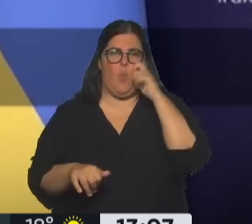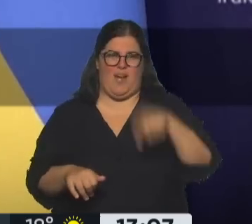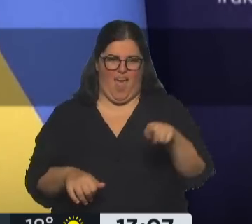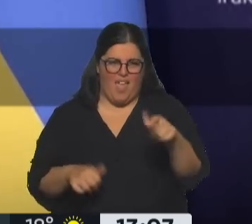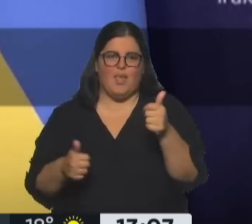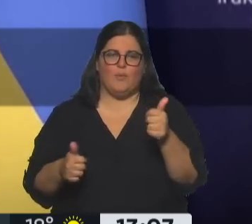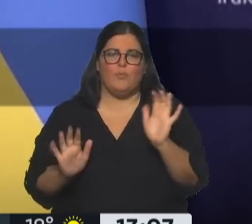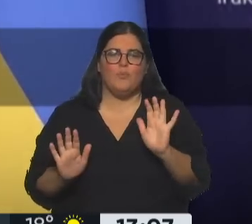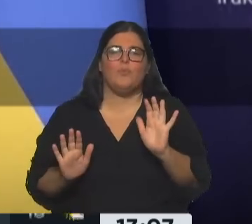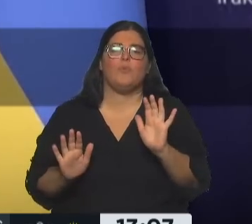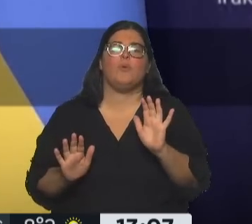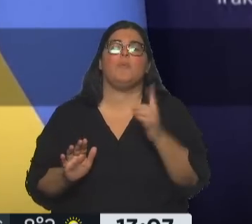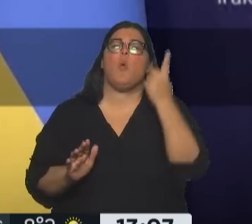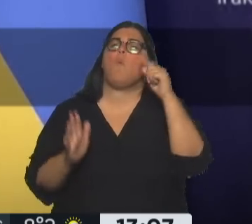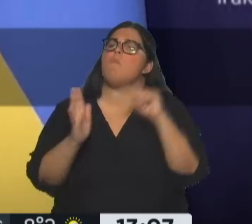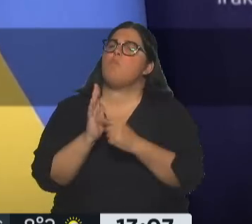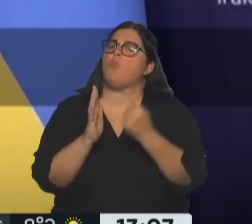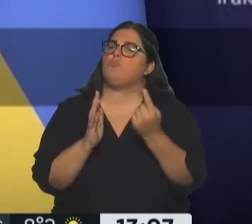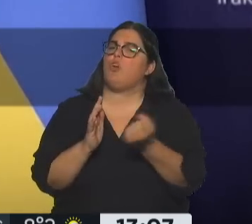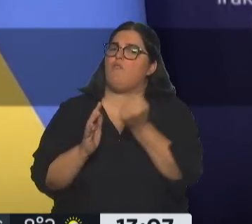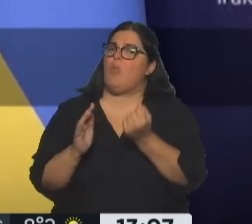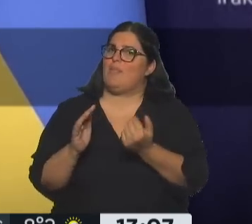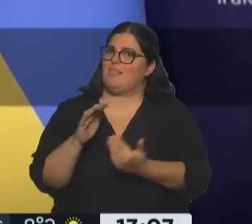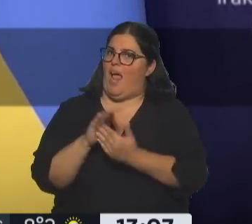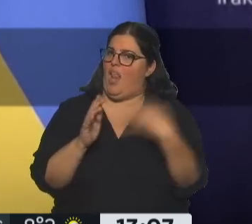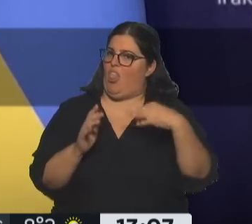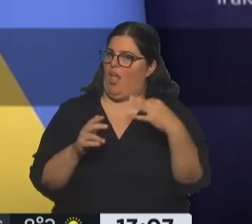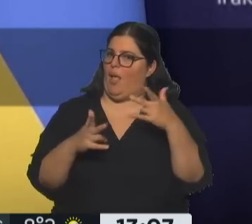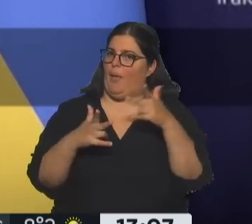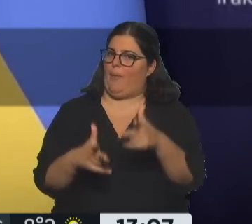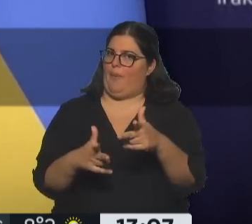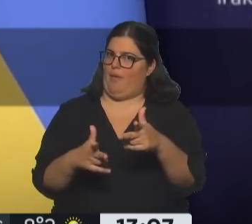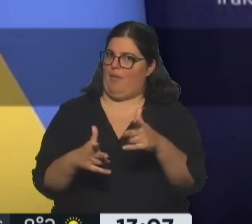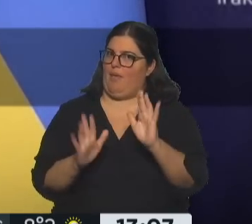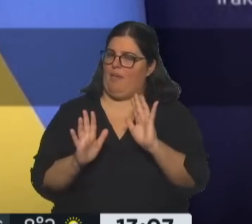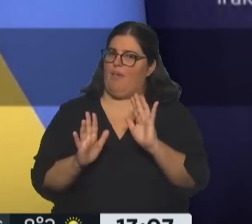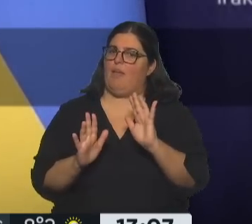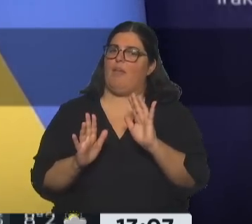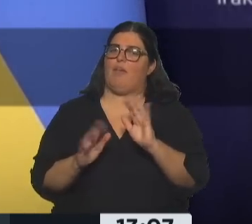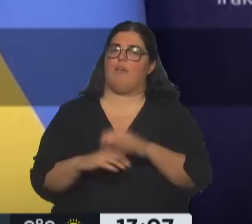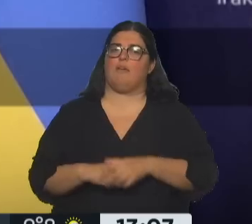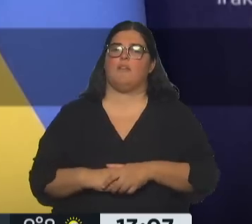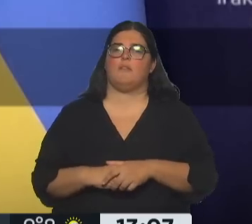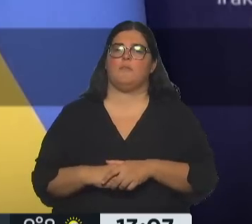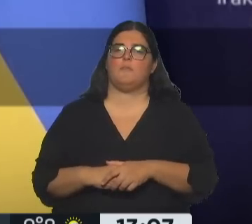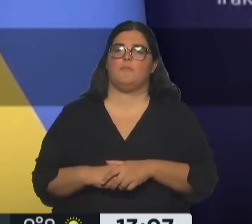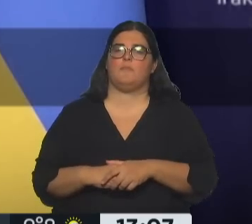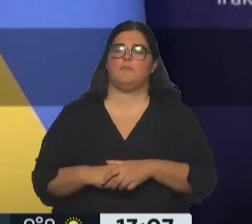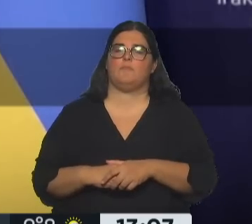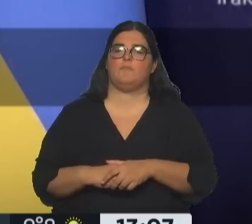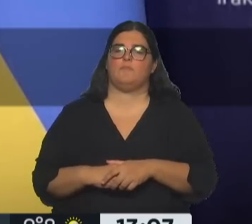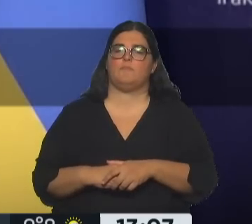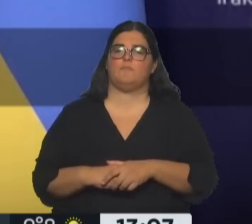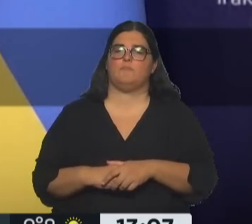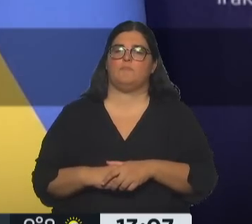is one key cornerstone that must be laid down at the very foundations